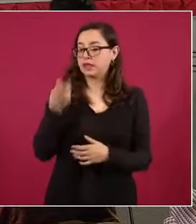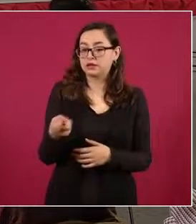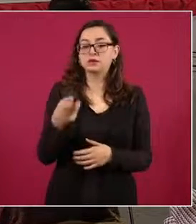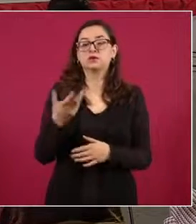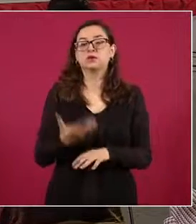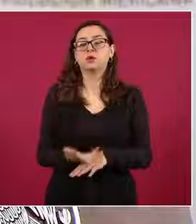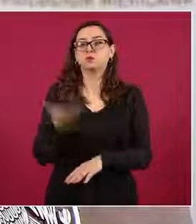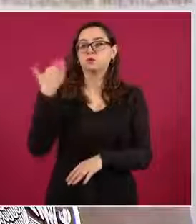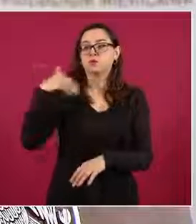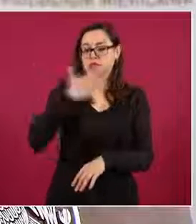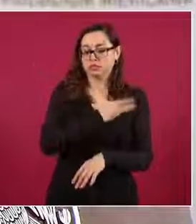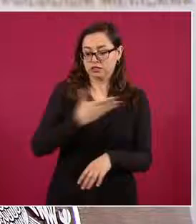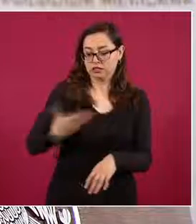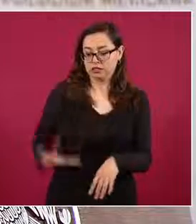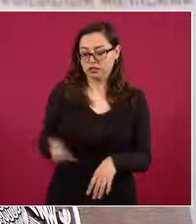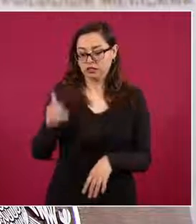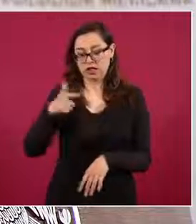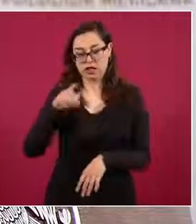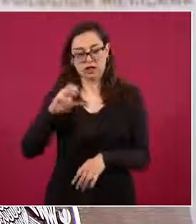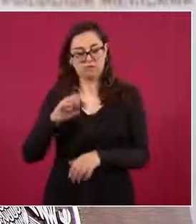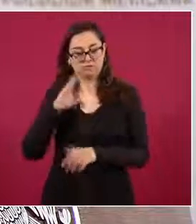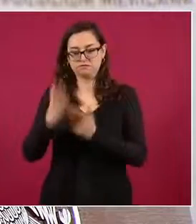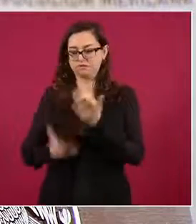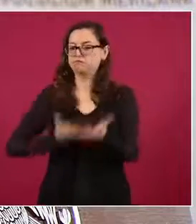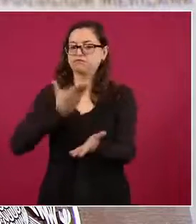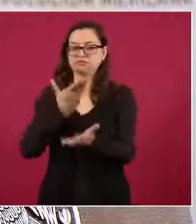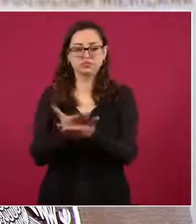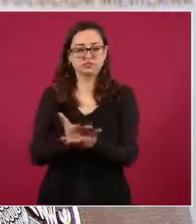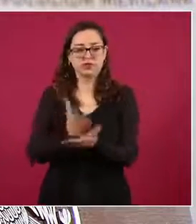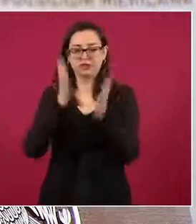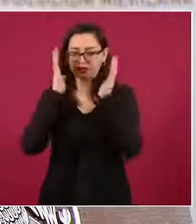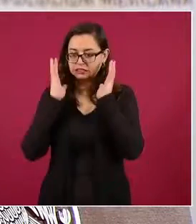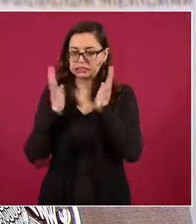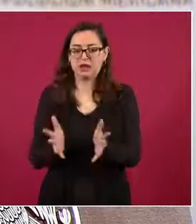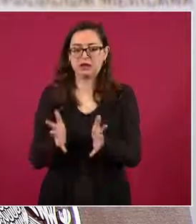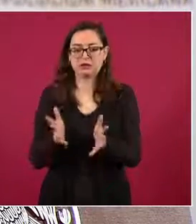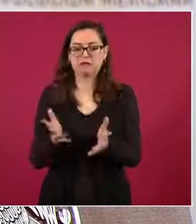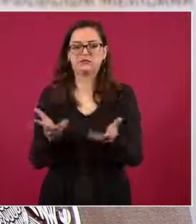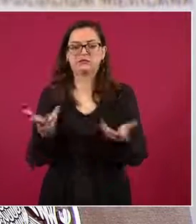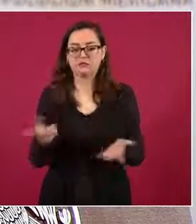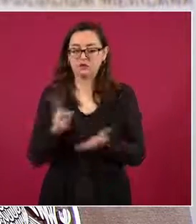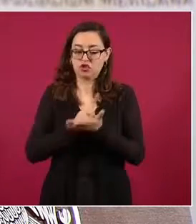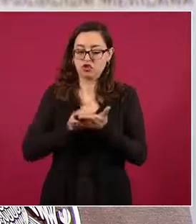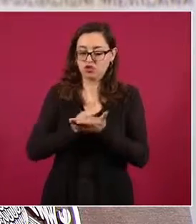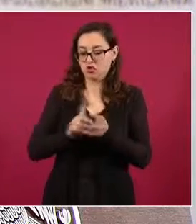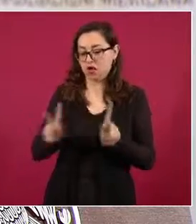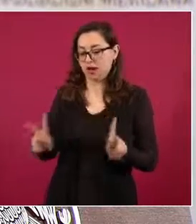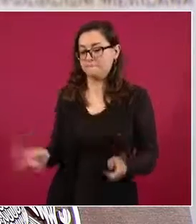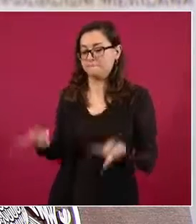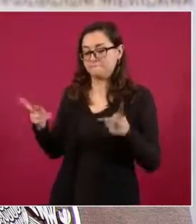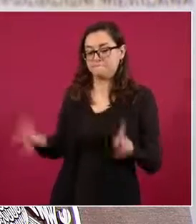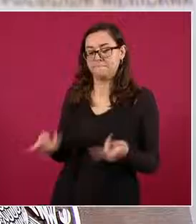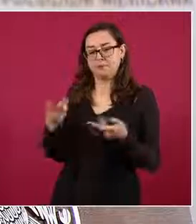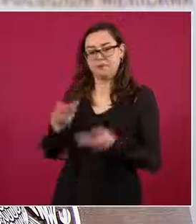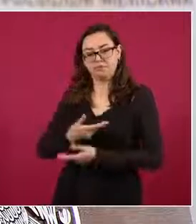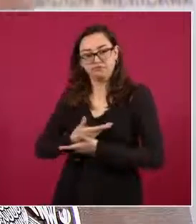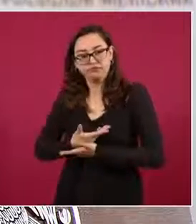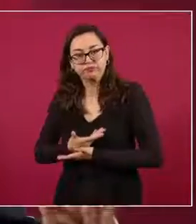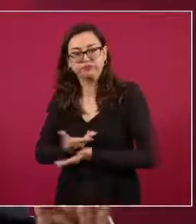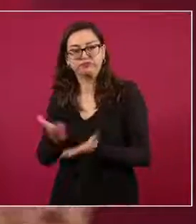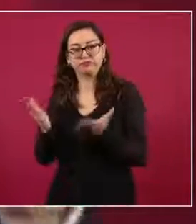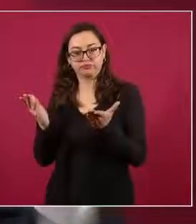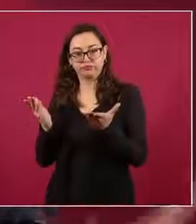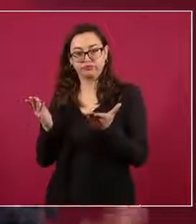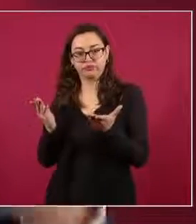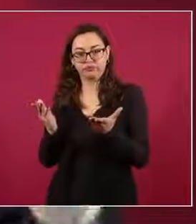presidente desde el inicio del gobierno, separar el combate a la oferta de drogas de lo que significa